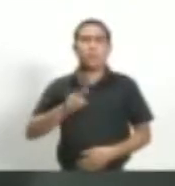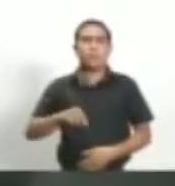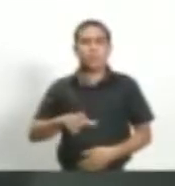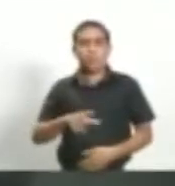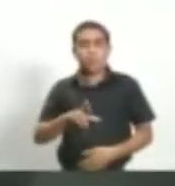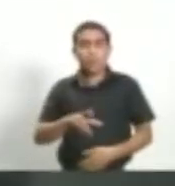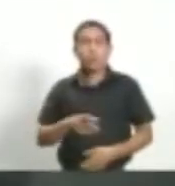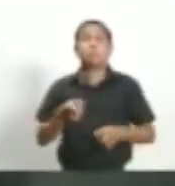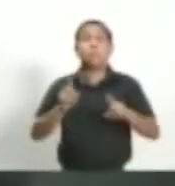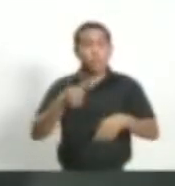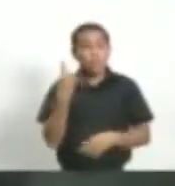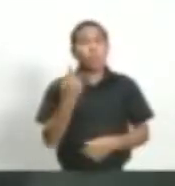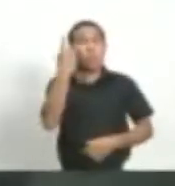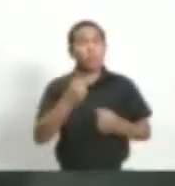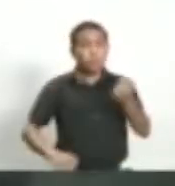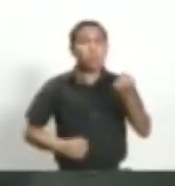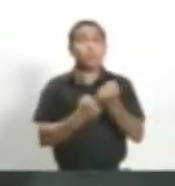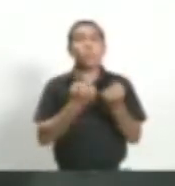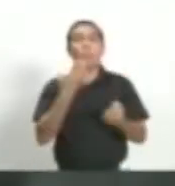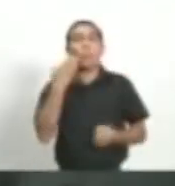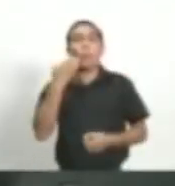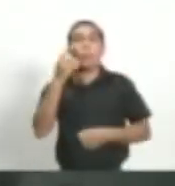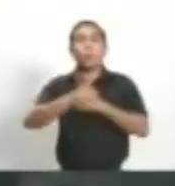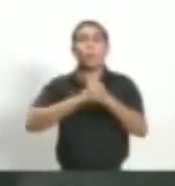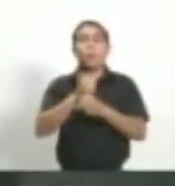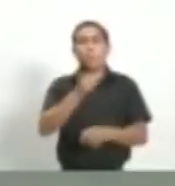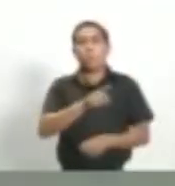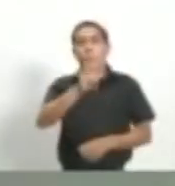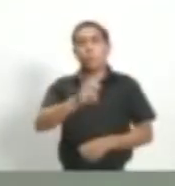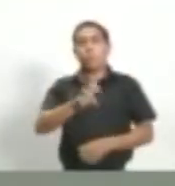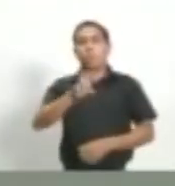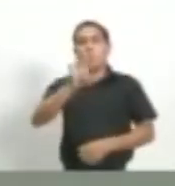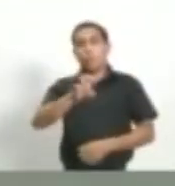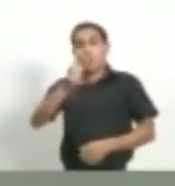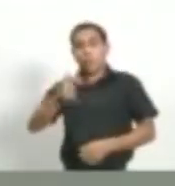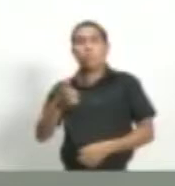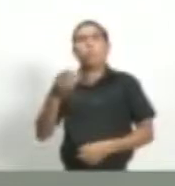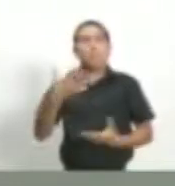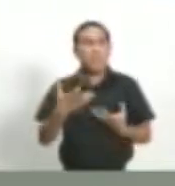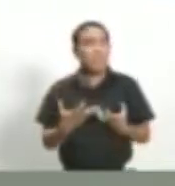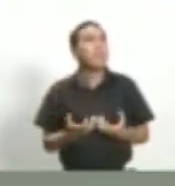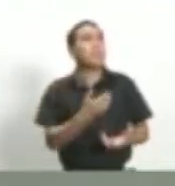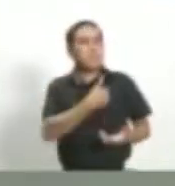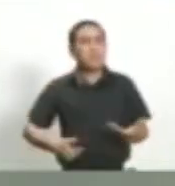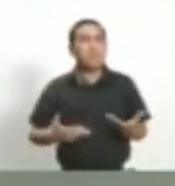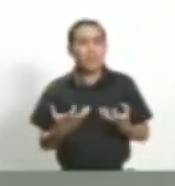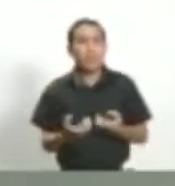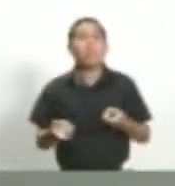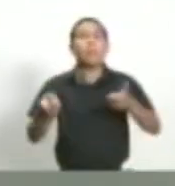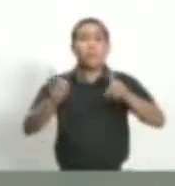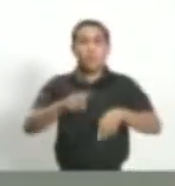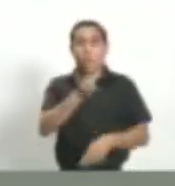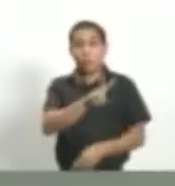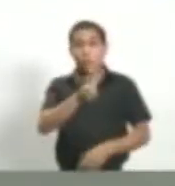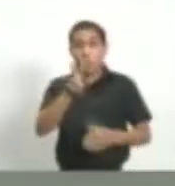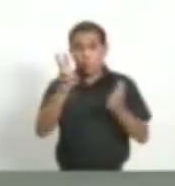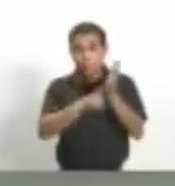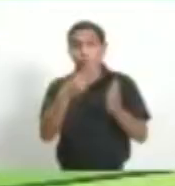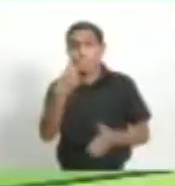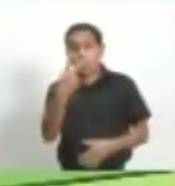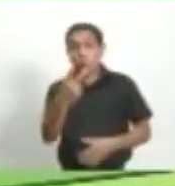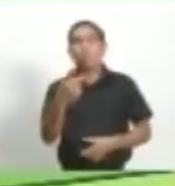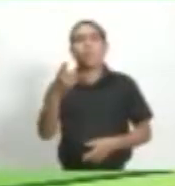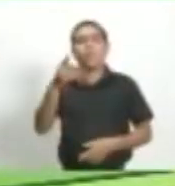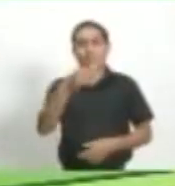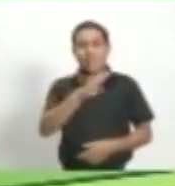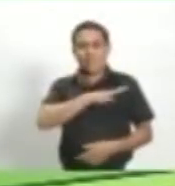vida política, aspirando a la presidencia en 1998 y en el 2002 a la alcaldía de Bogotá.